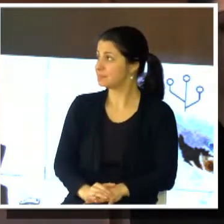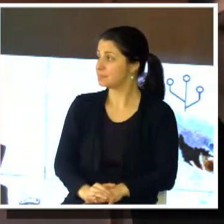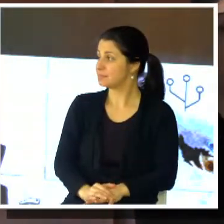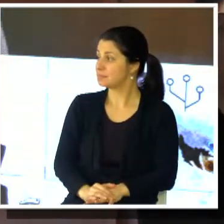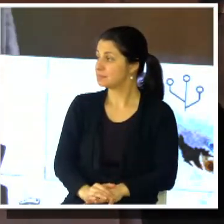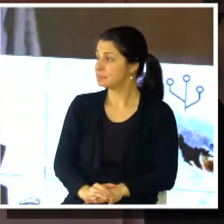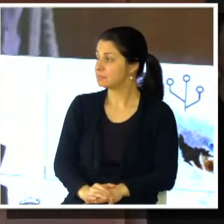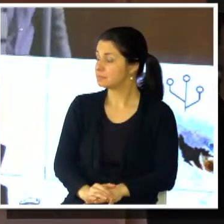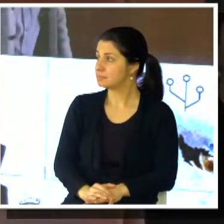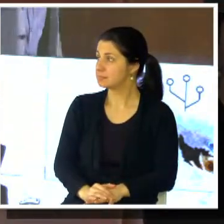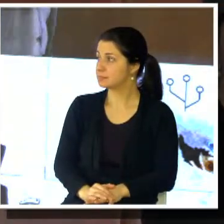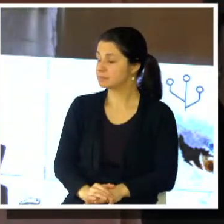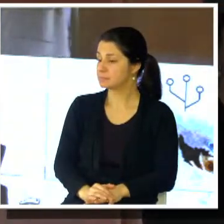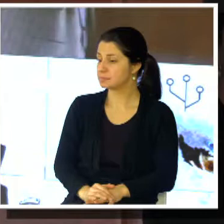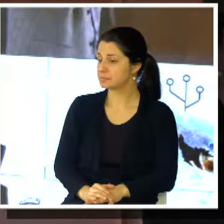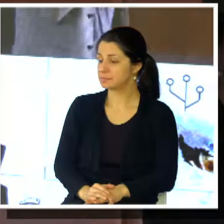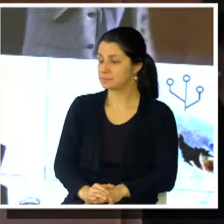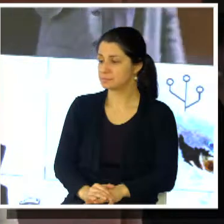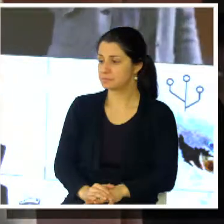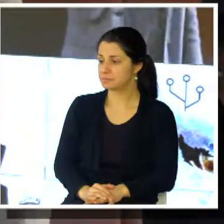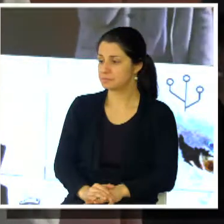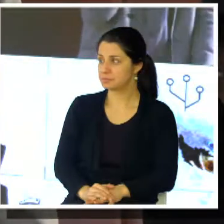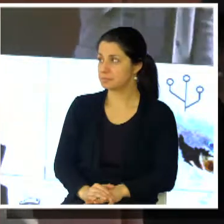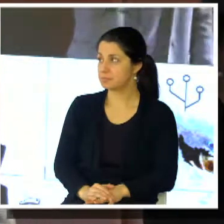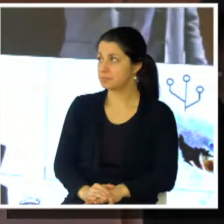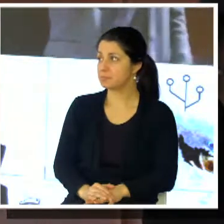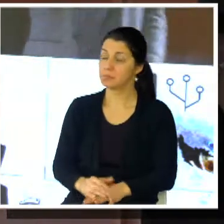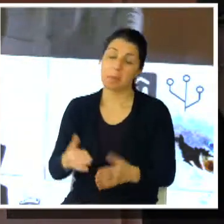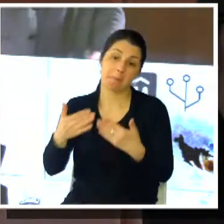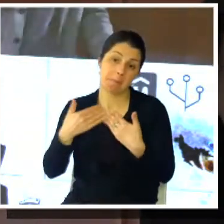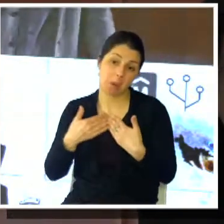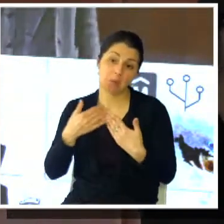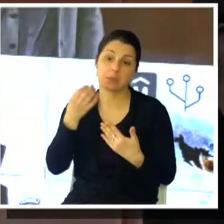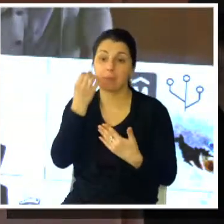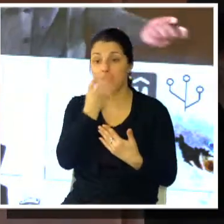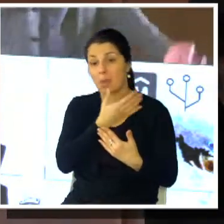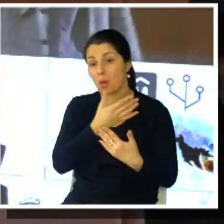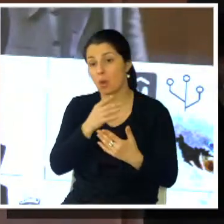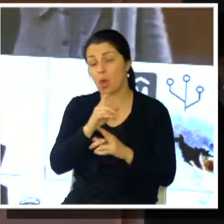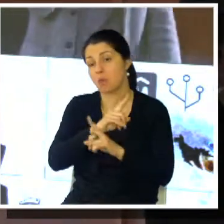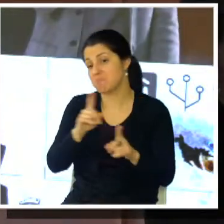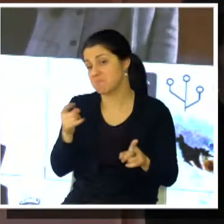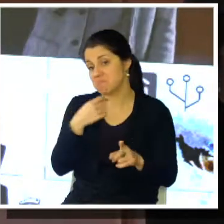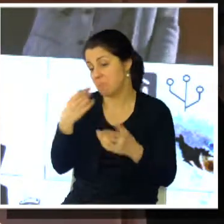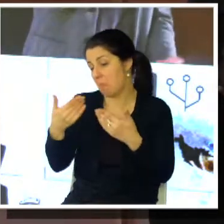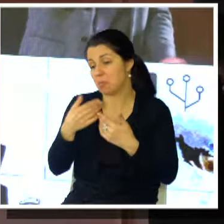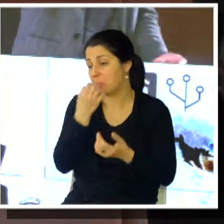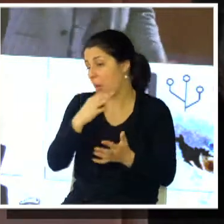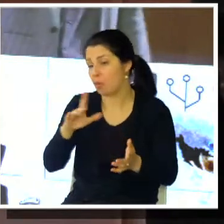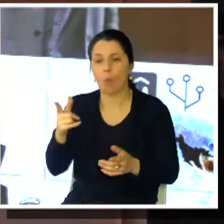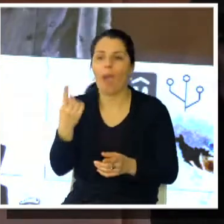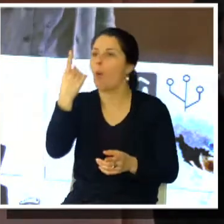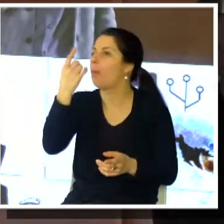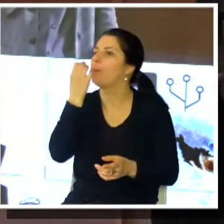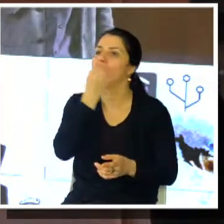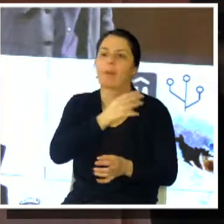apropiada para uno, ¿verdad? Así que la pregunta en realidad no al lugar. No hay una mejor.